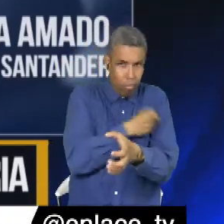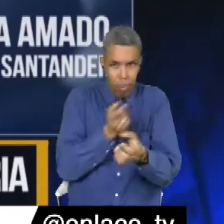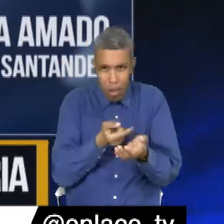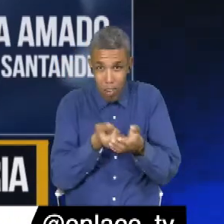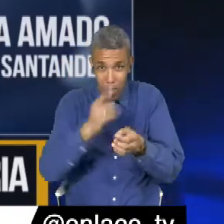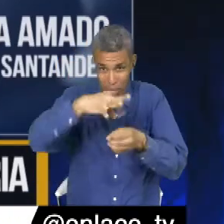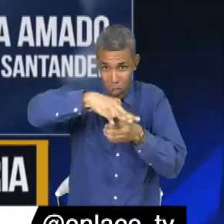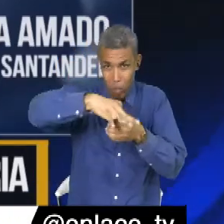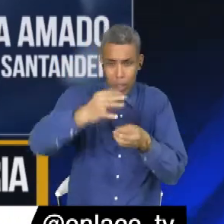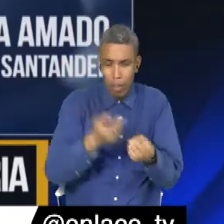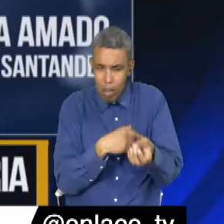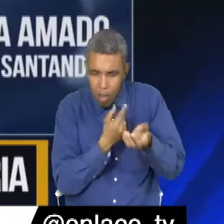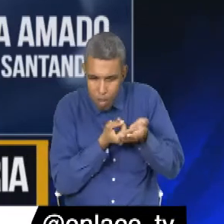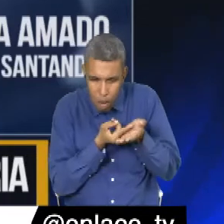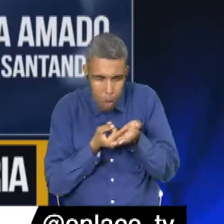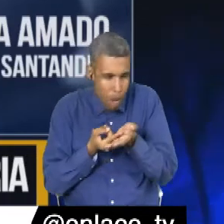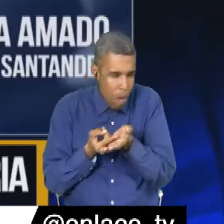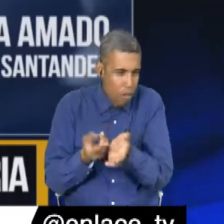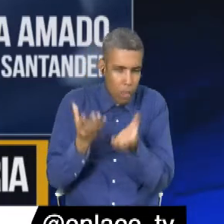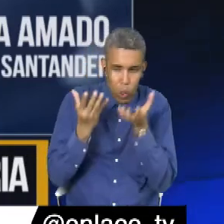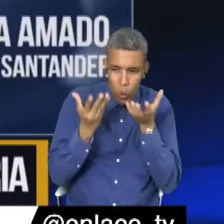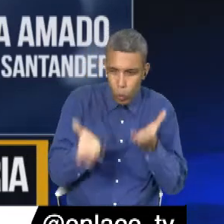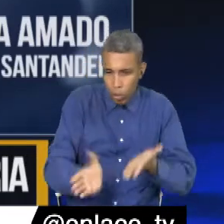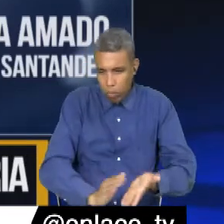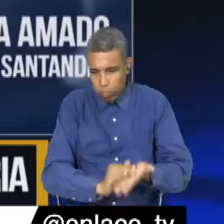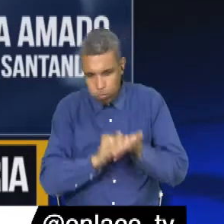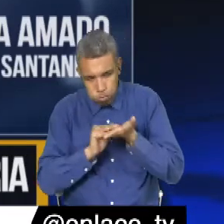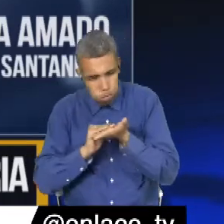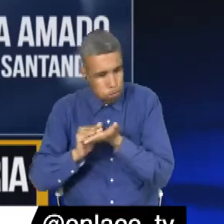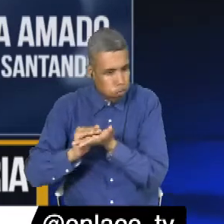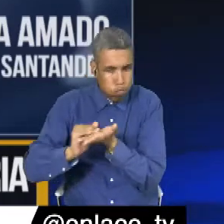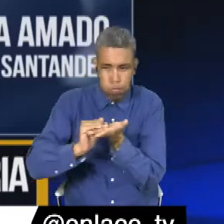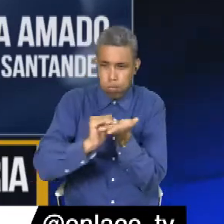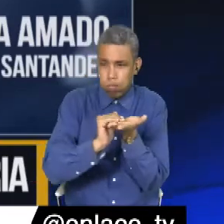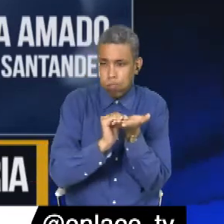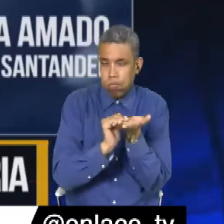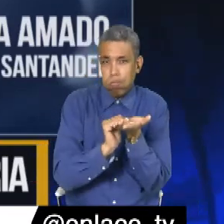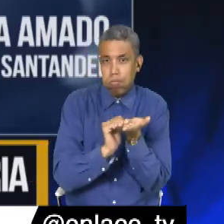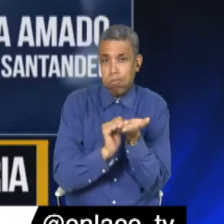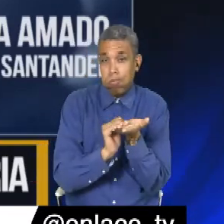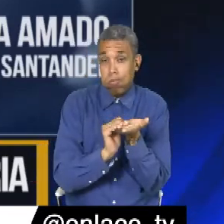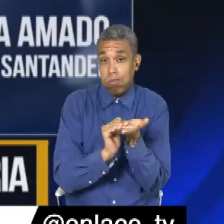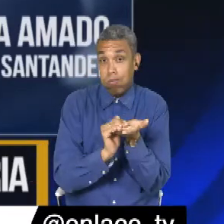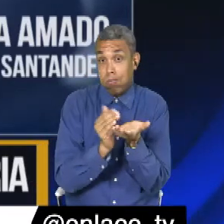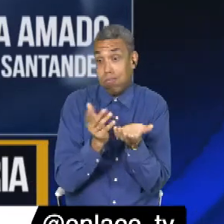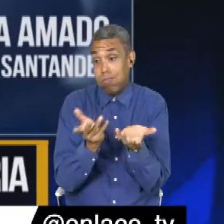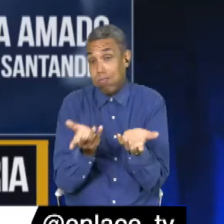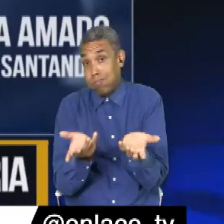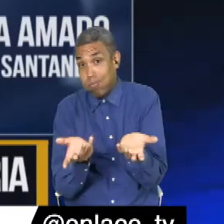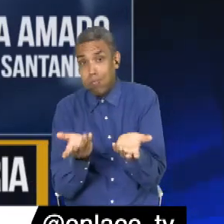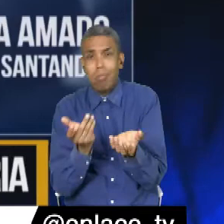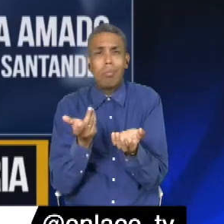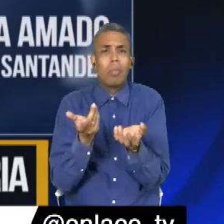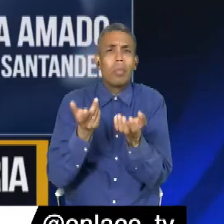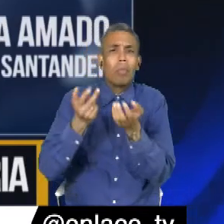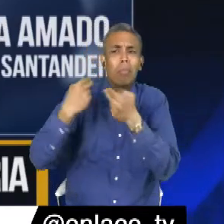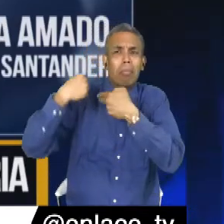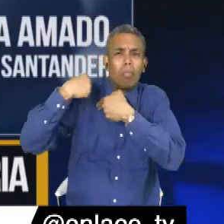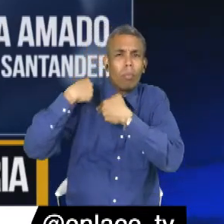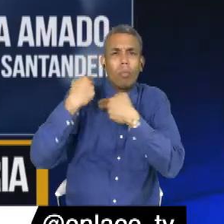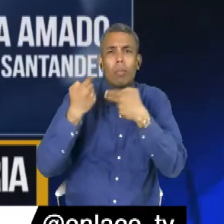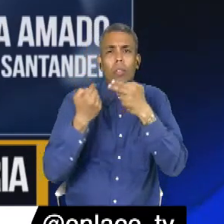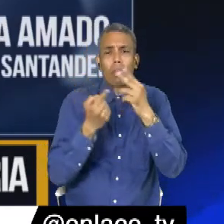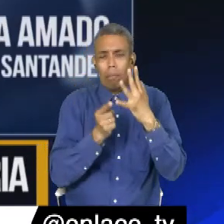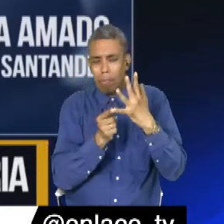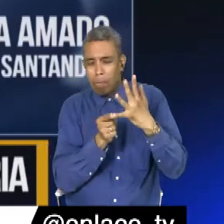porque ese mecanismo realmente debería ser más expedito frente a cuáles son los puntos que se